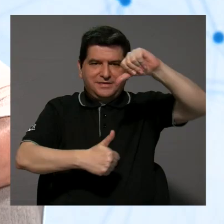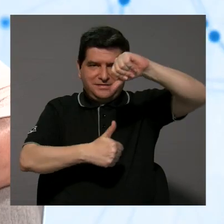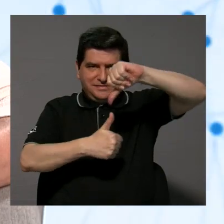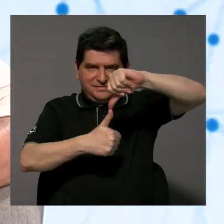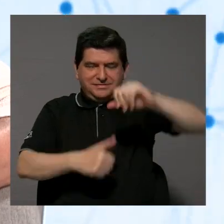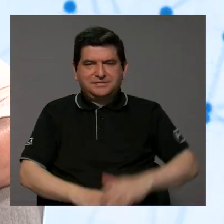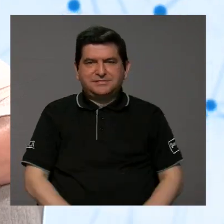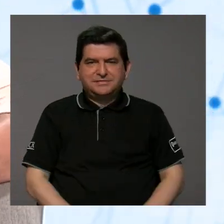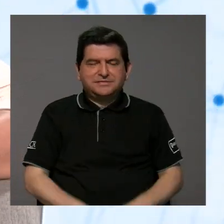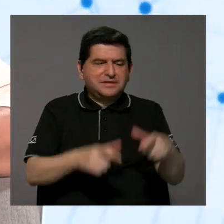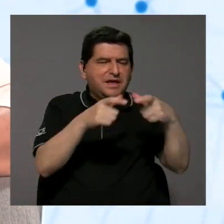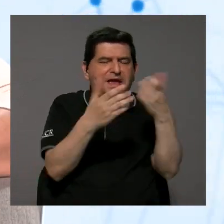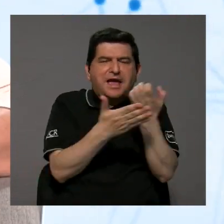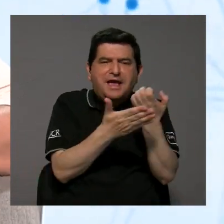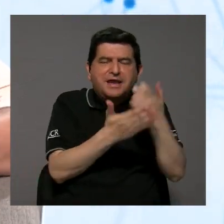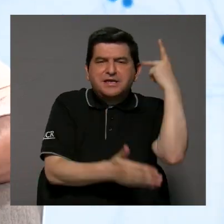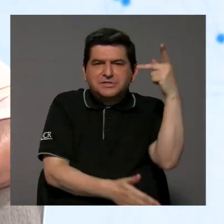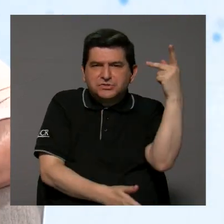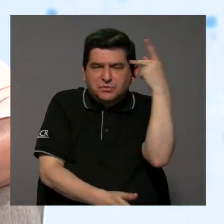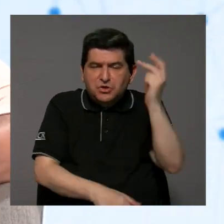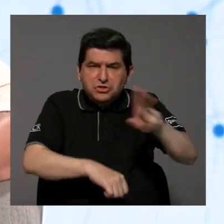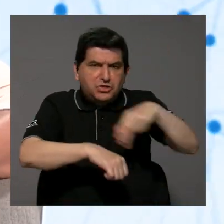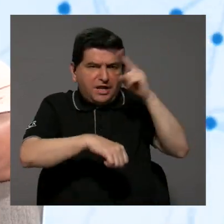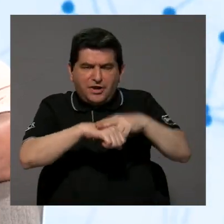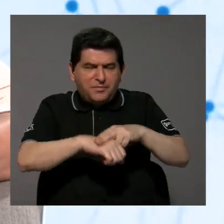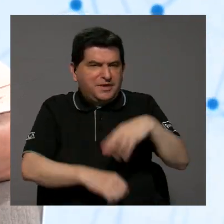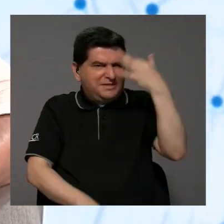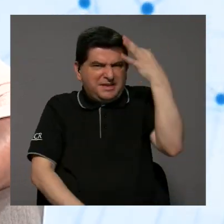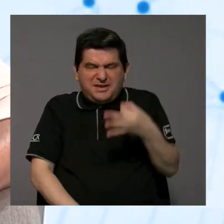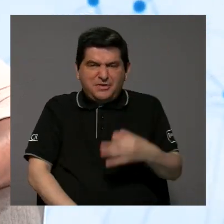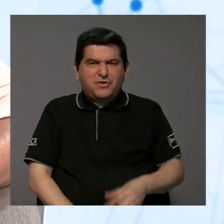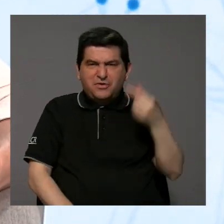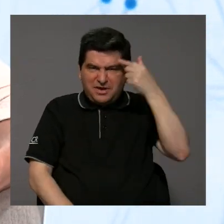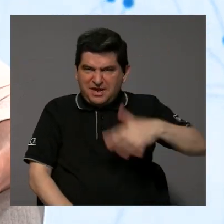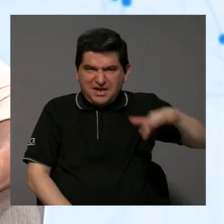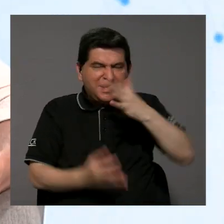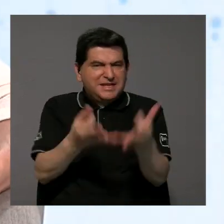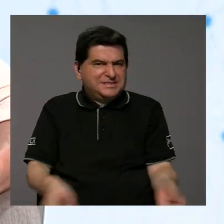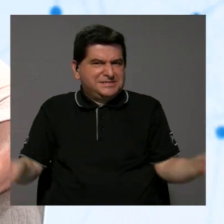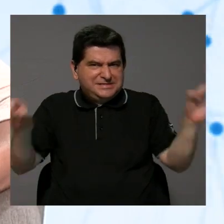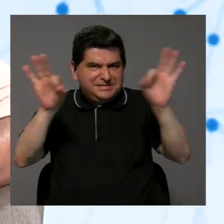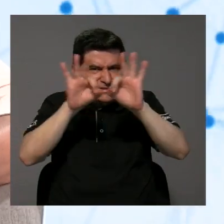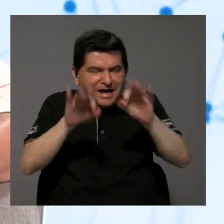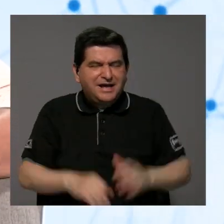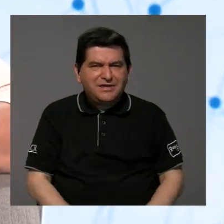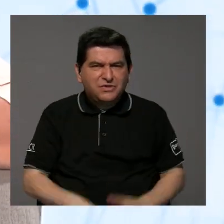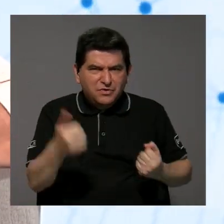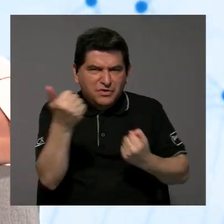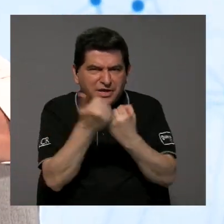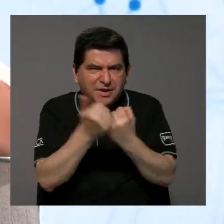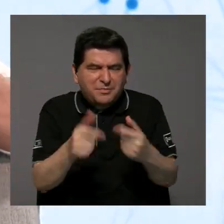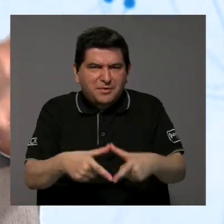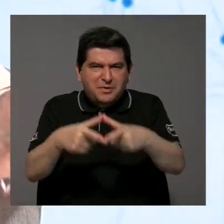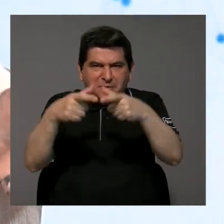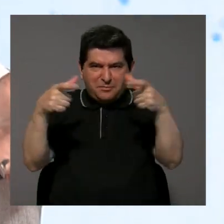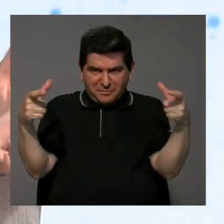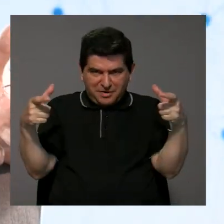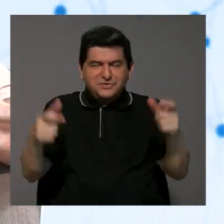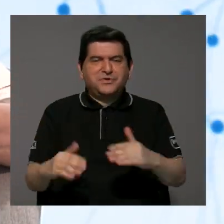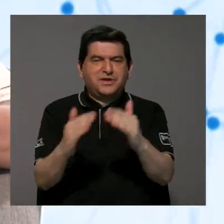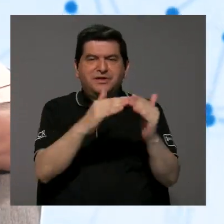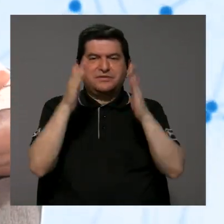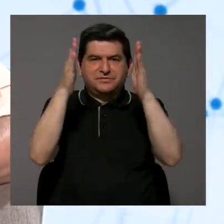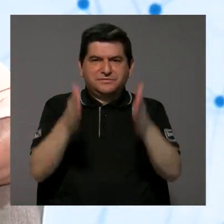países centroamericanos. Élites económicas y políticas que normalmente no creen que el Estado sea importante en términos de apoyar a las